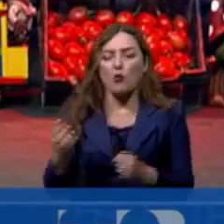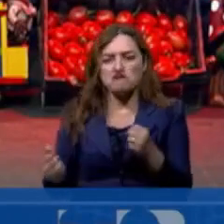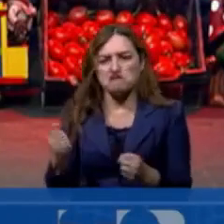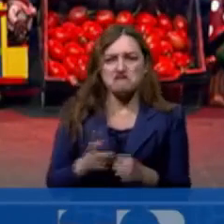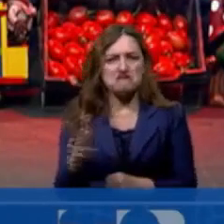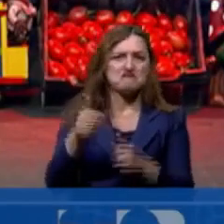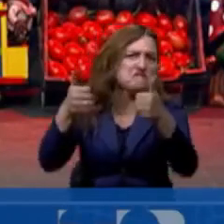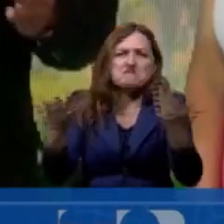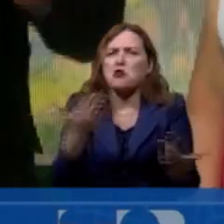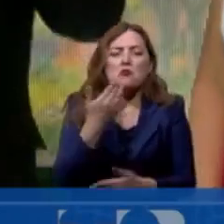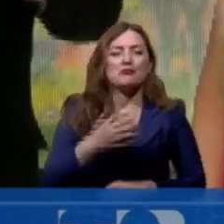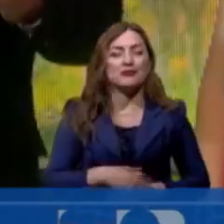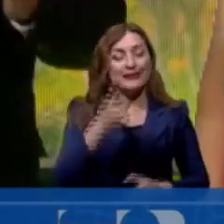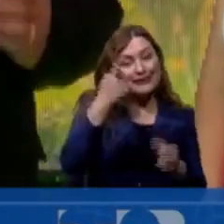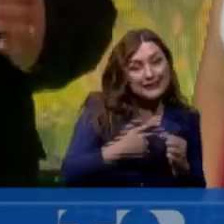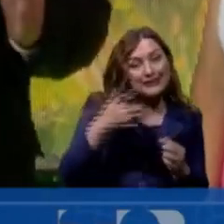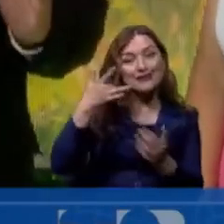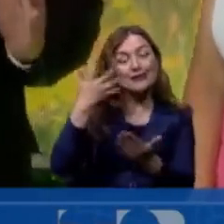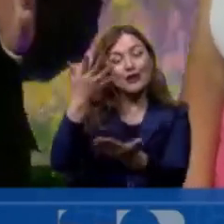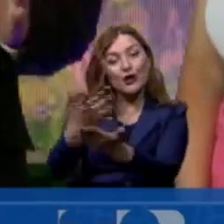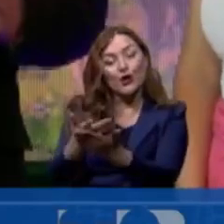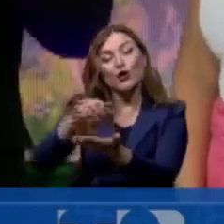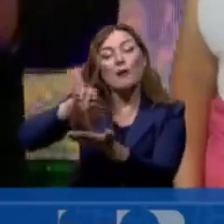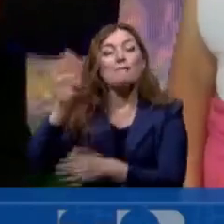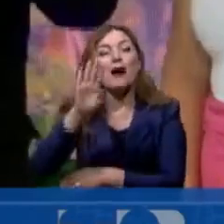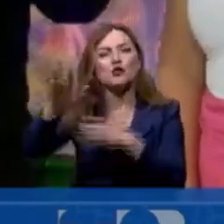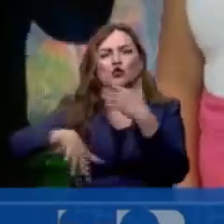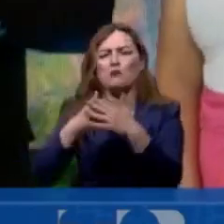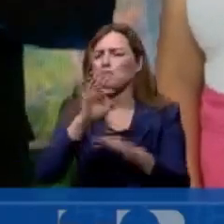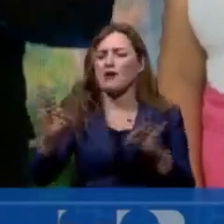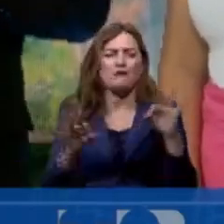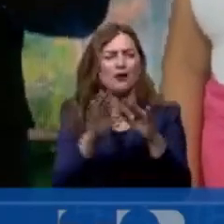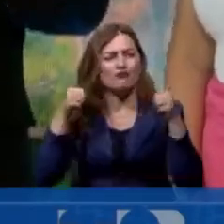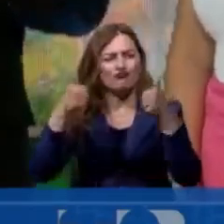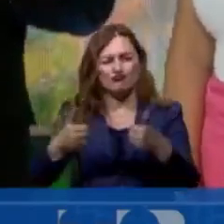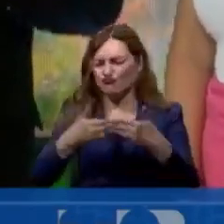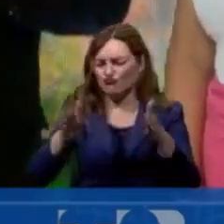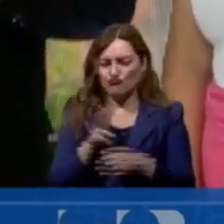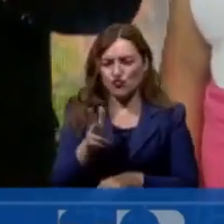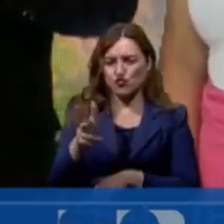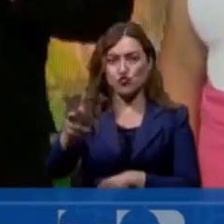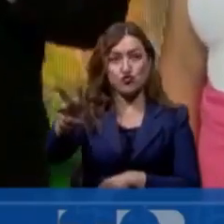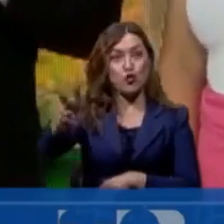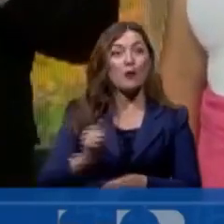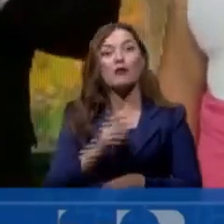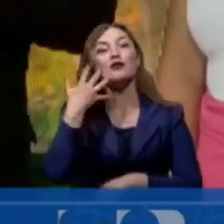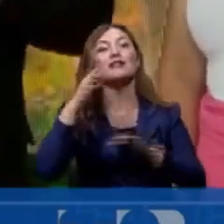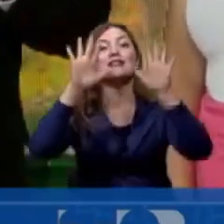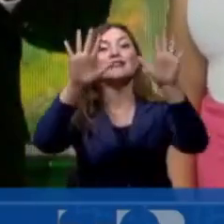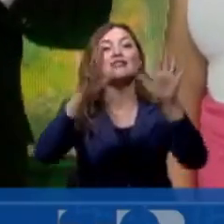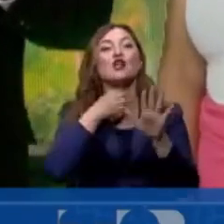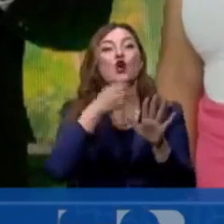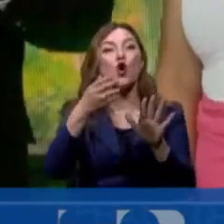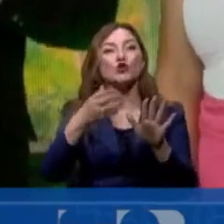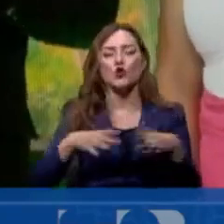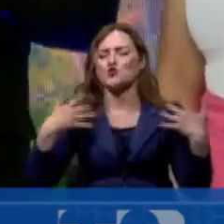las carreteras desde Quito hasta la ciudad de Baños totalmente habilitadas y estamos nosotros convencidos de que en este 10 de agosto nosotros la vamos a